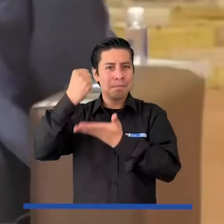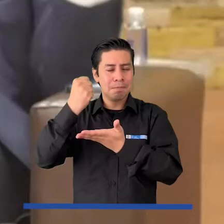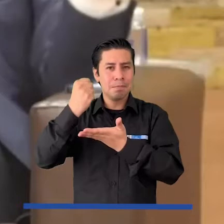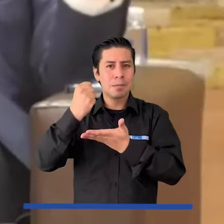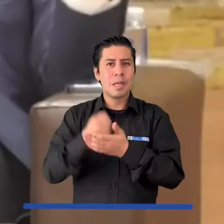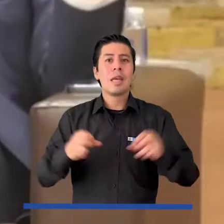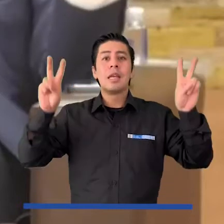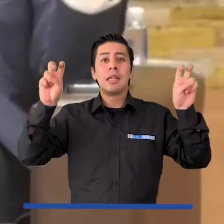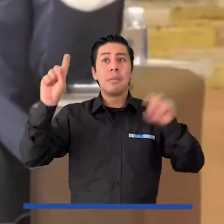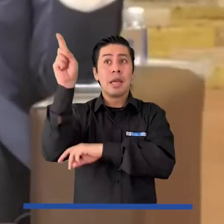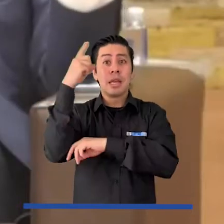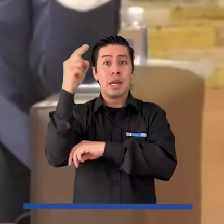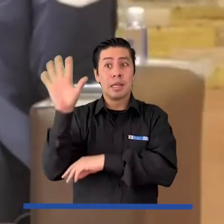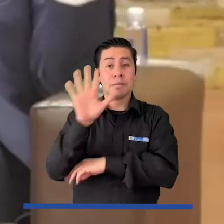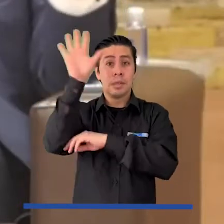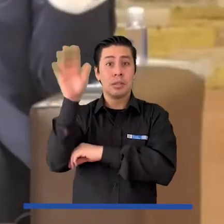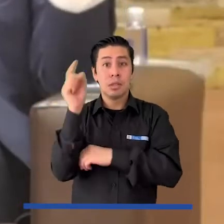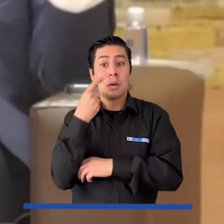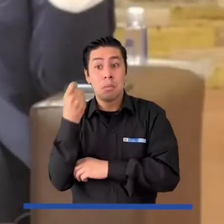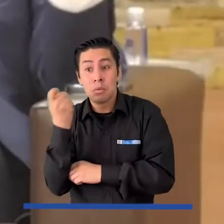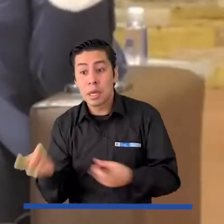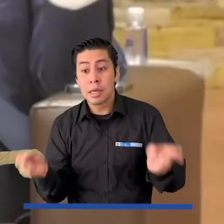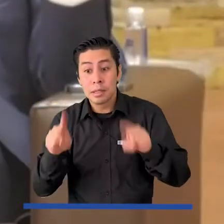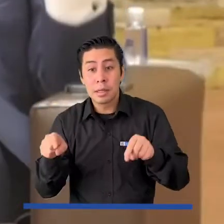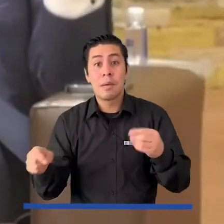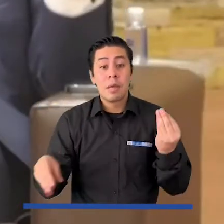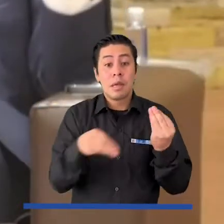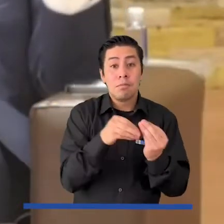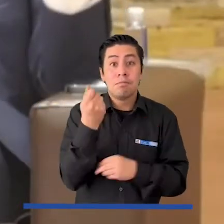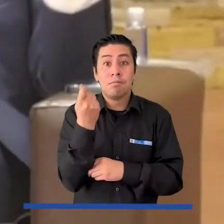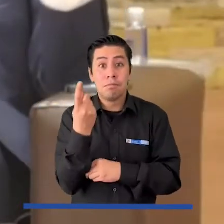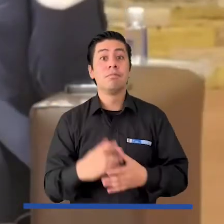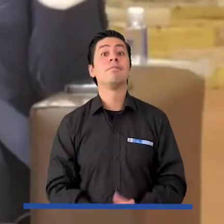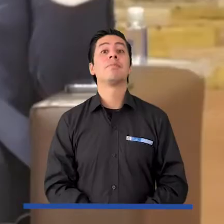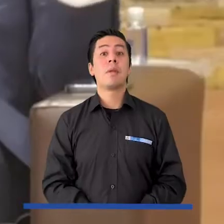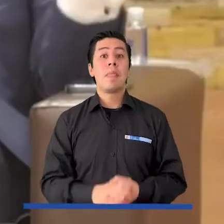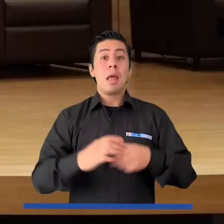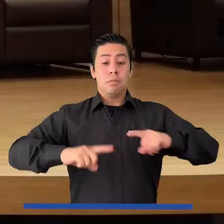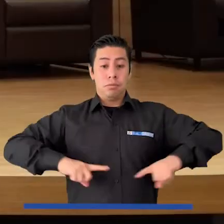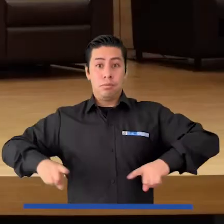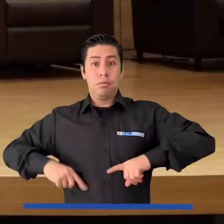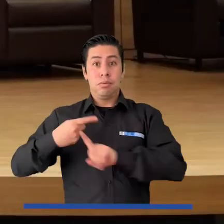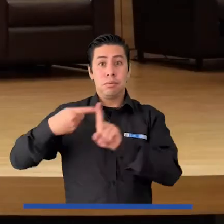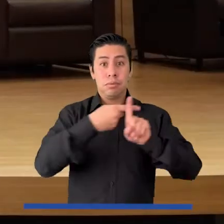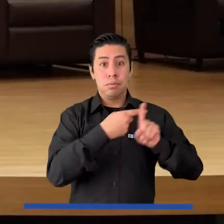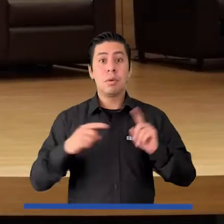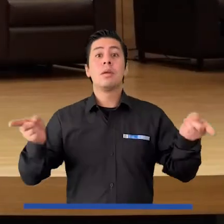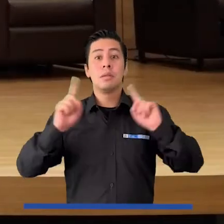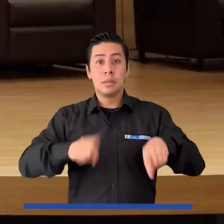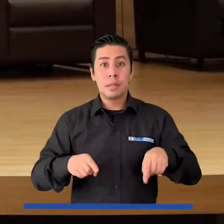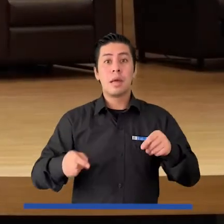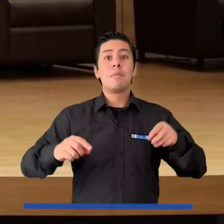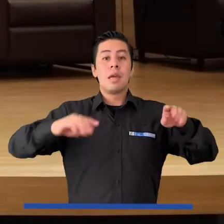presupuestales. Esto en el tema del presupuesto general de la Nación, pero también hay que buscar los recursos adicionales. En el